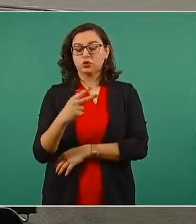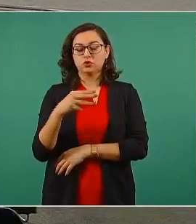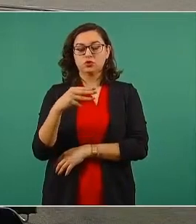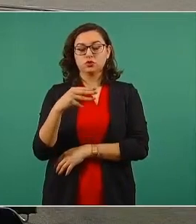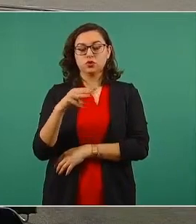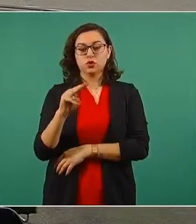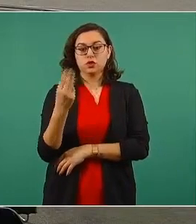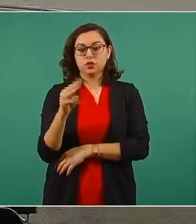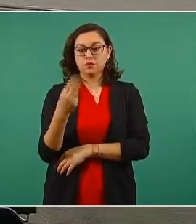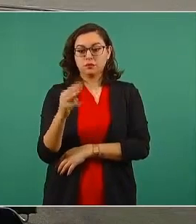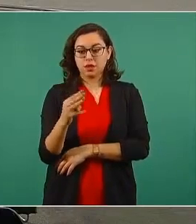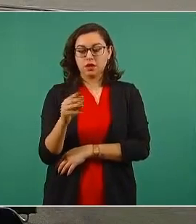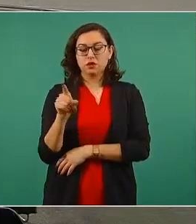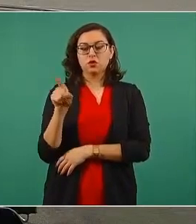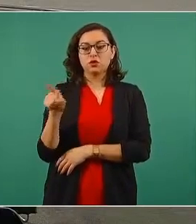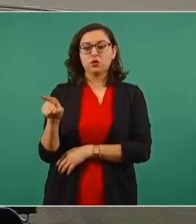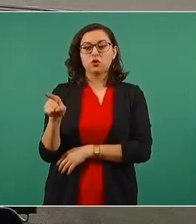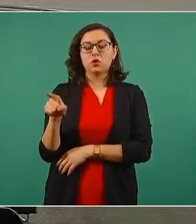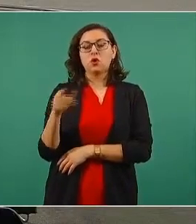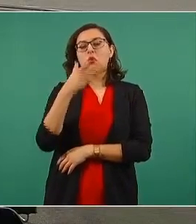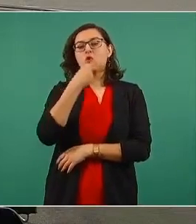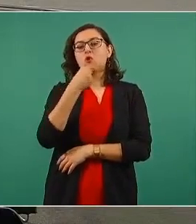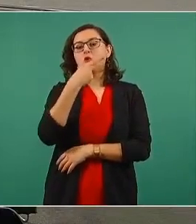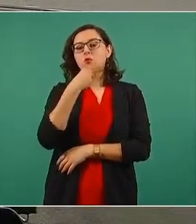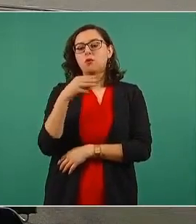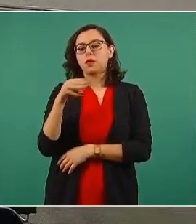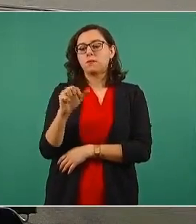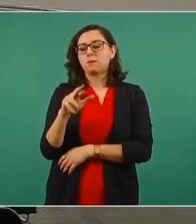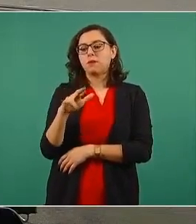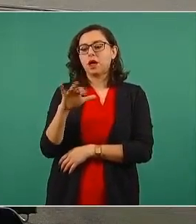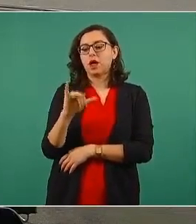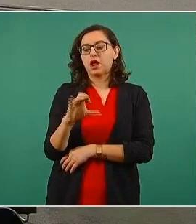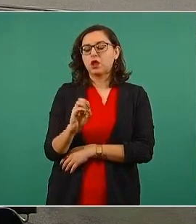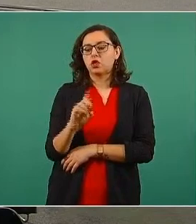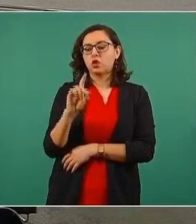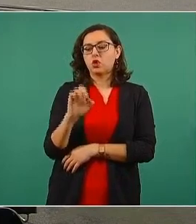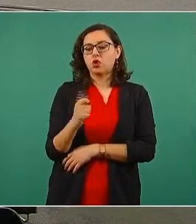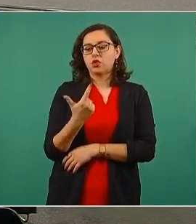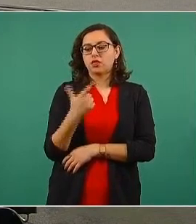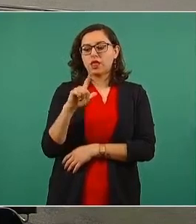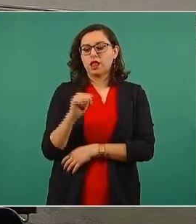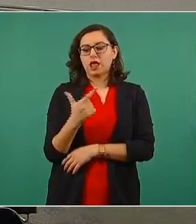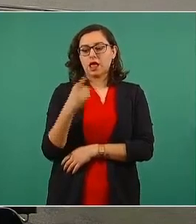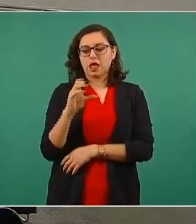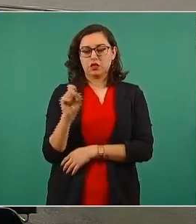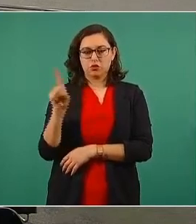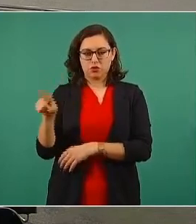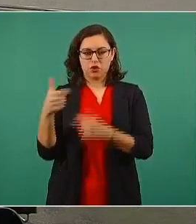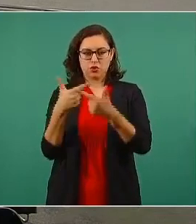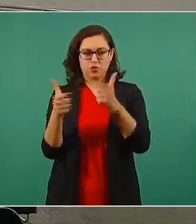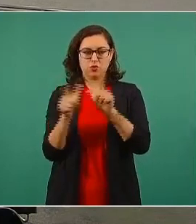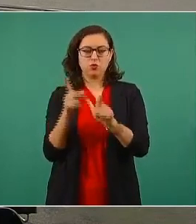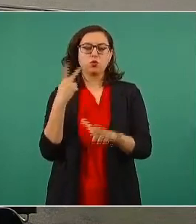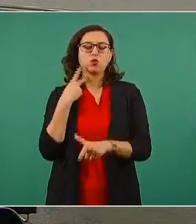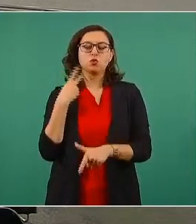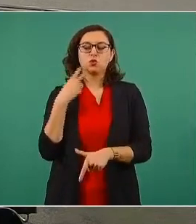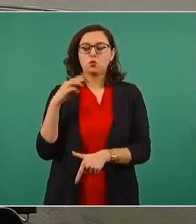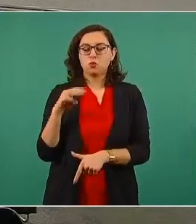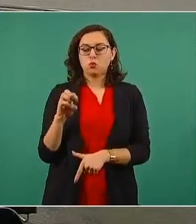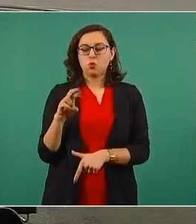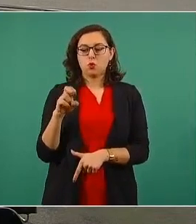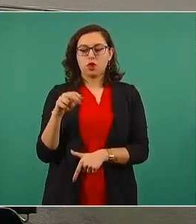nos invitó a un grupo de reporteros a cubrir una actividad como sus actividades como líder de la institución política en Matamoros y